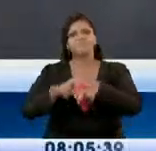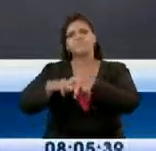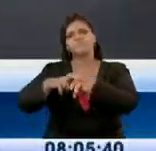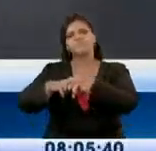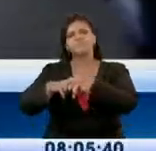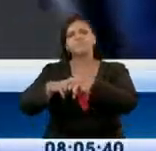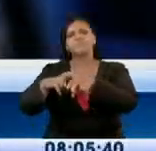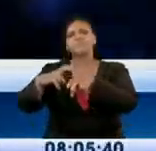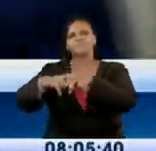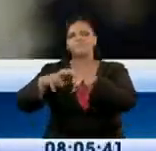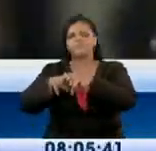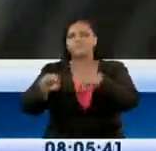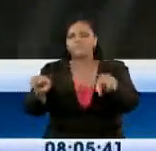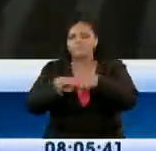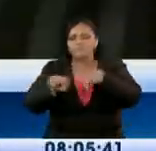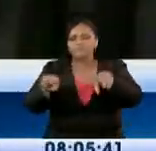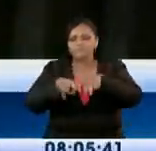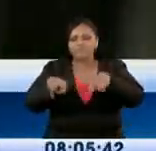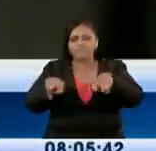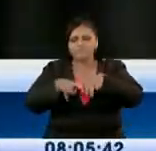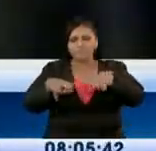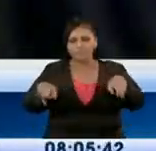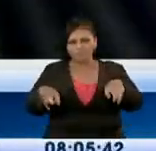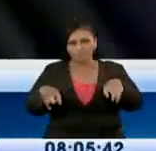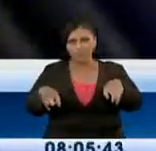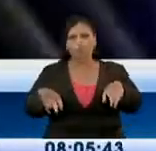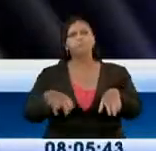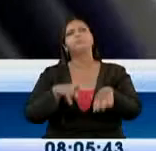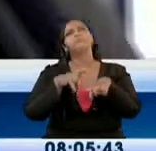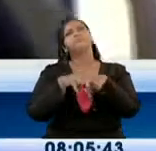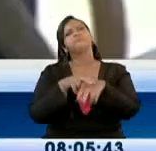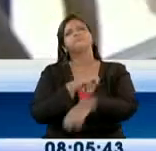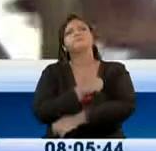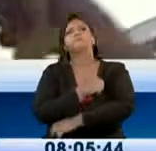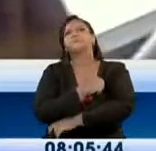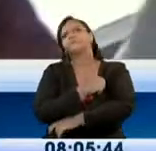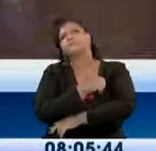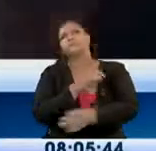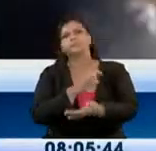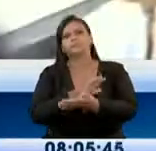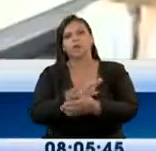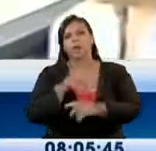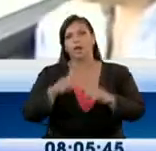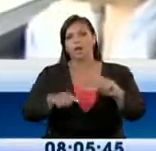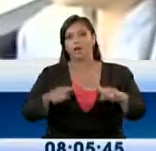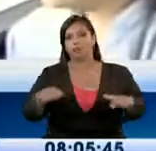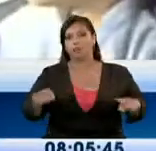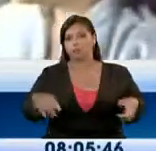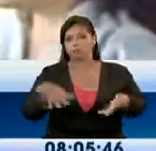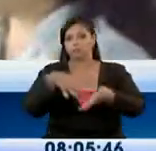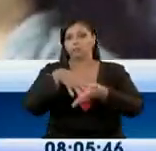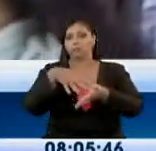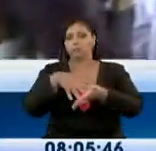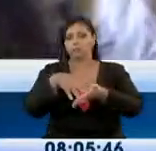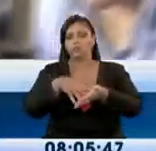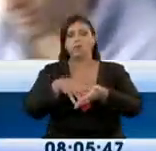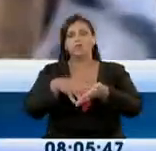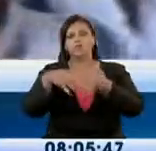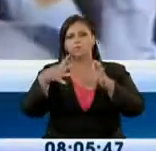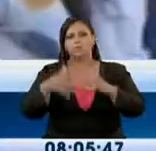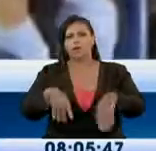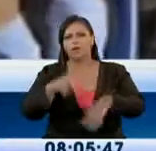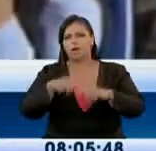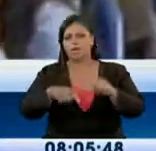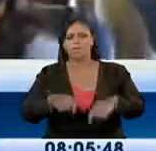muchos estudiantes creo que no van a estudiar sino a hacer de las suyas, porque muchas veces lo hacen para quitarle las pertenencias a las otras